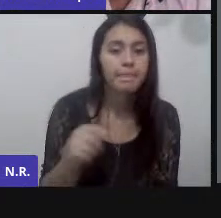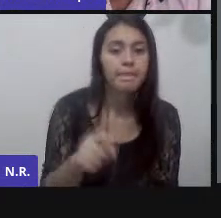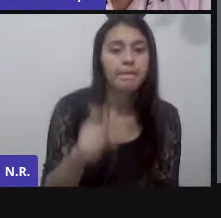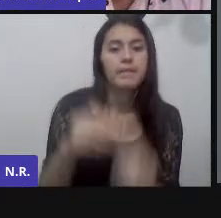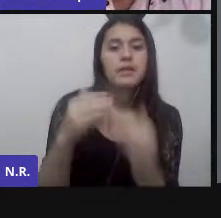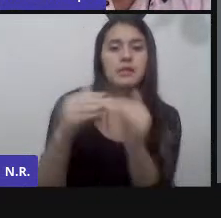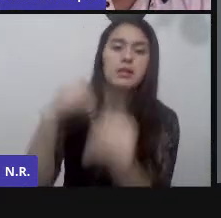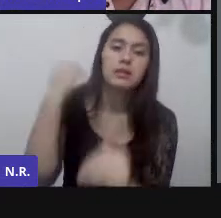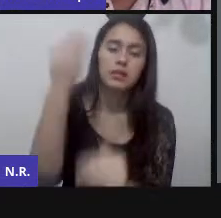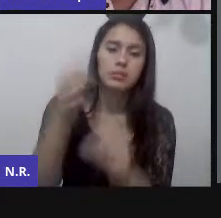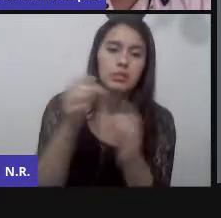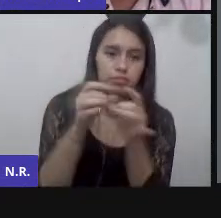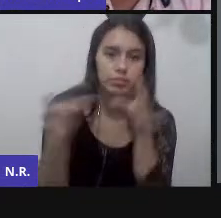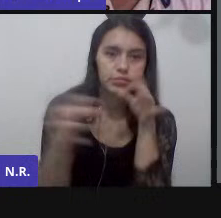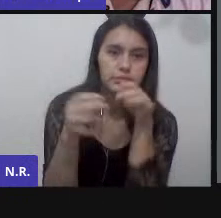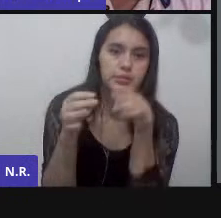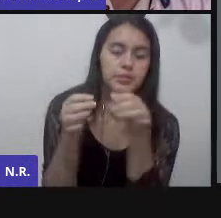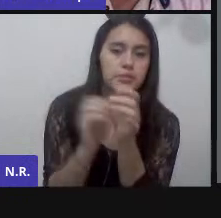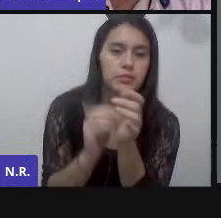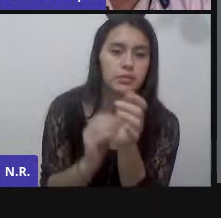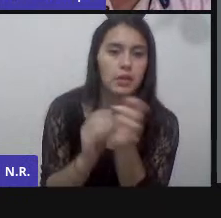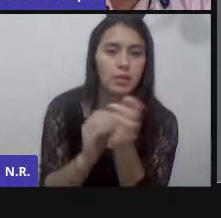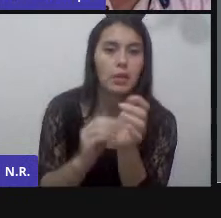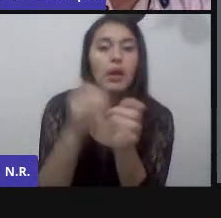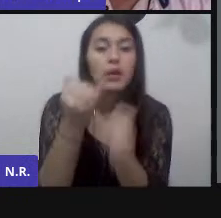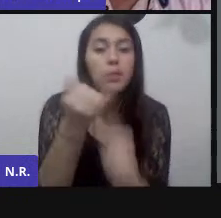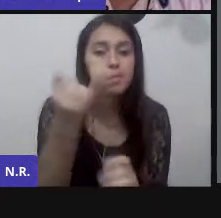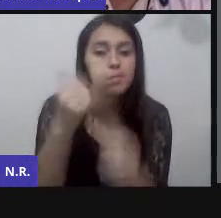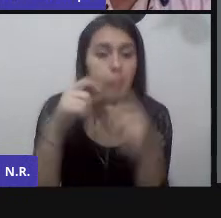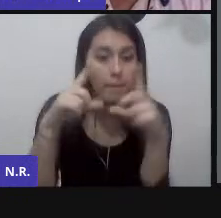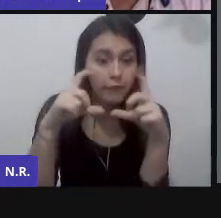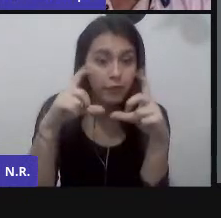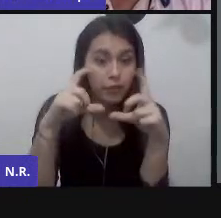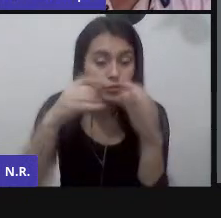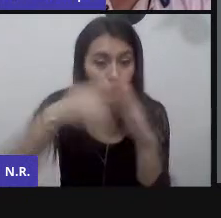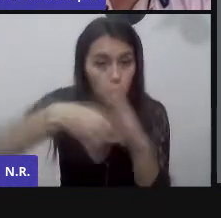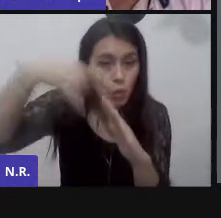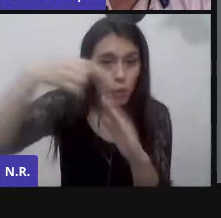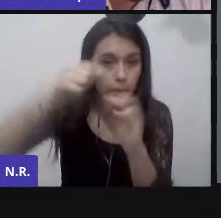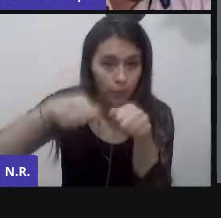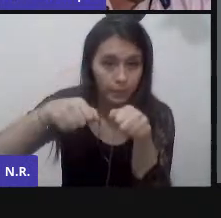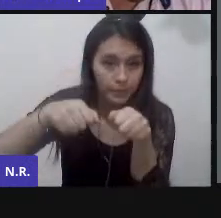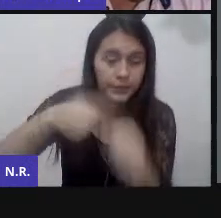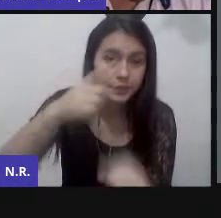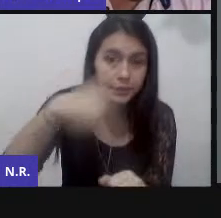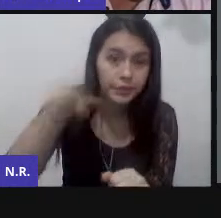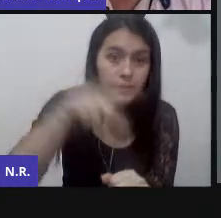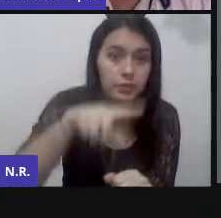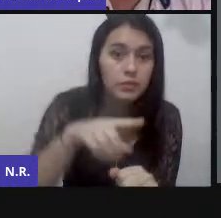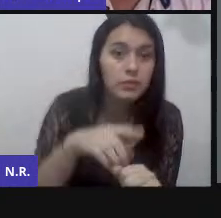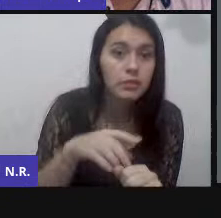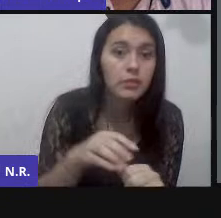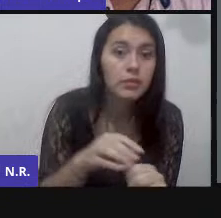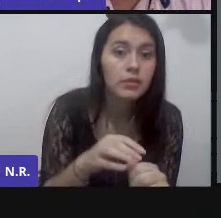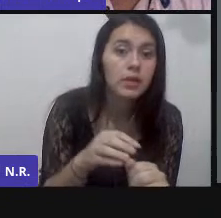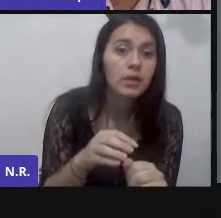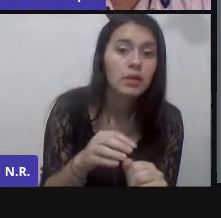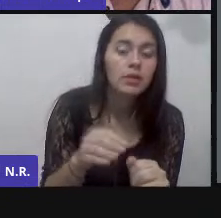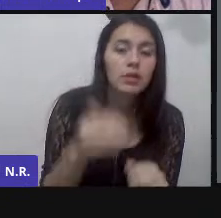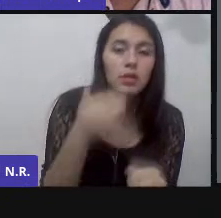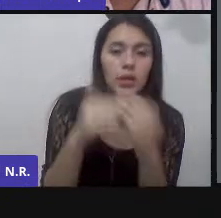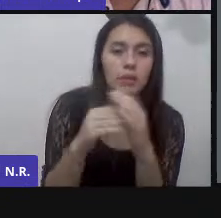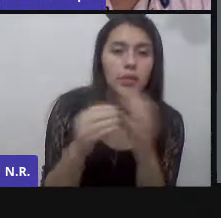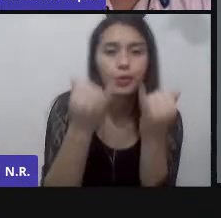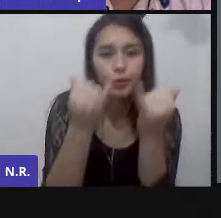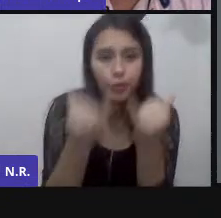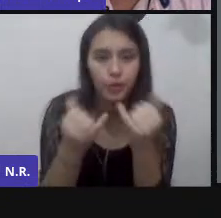después. Aquí usted puede montar una imagen posteriormente. ¿Cuándo lo vamos a hacer? Para aquí usted puede decir hoy, dentro